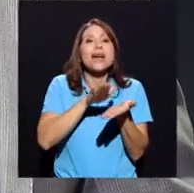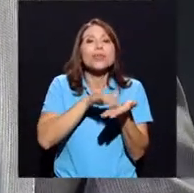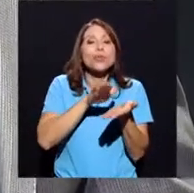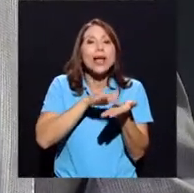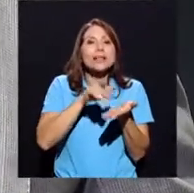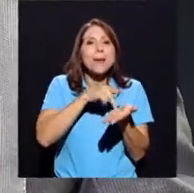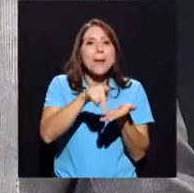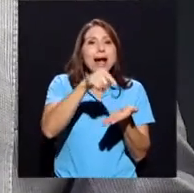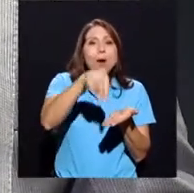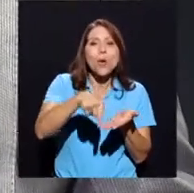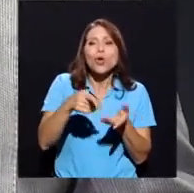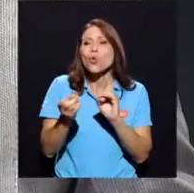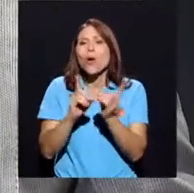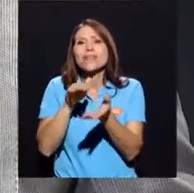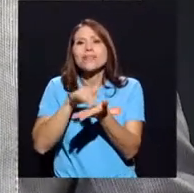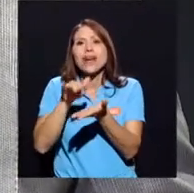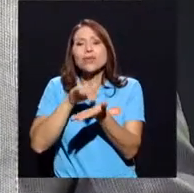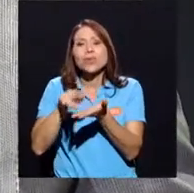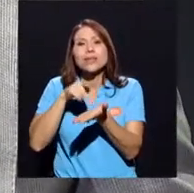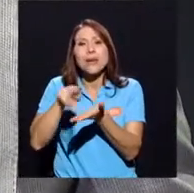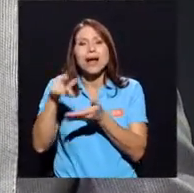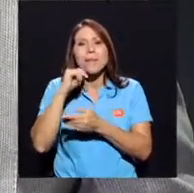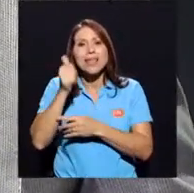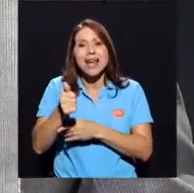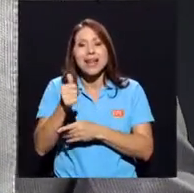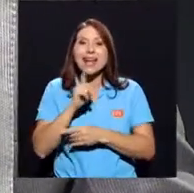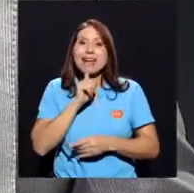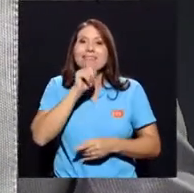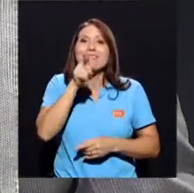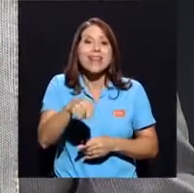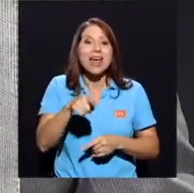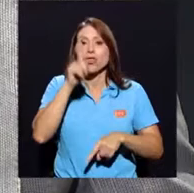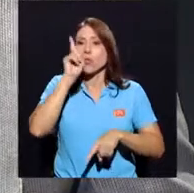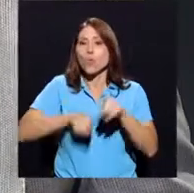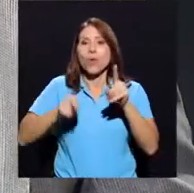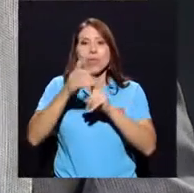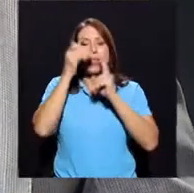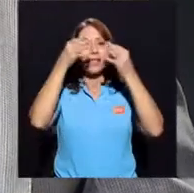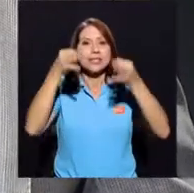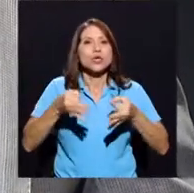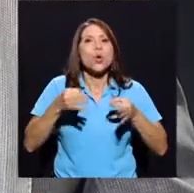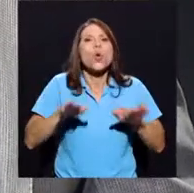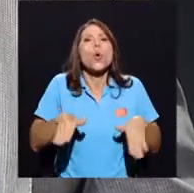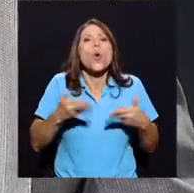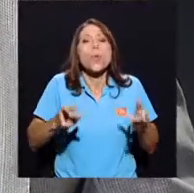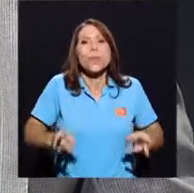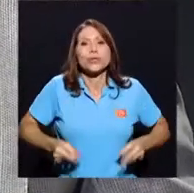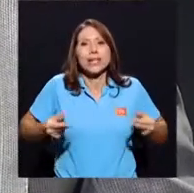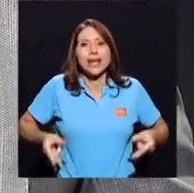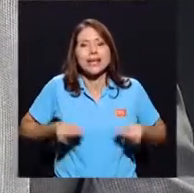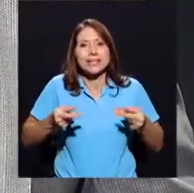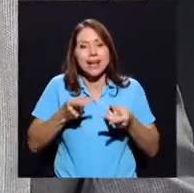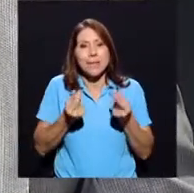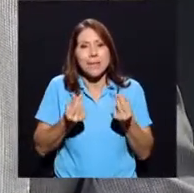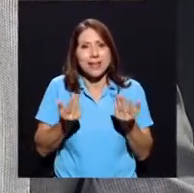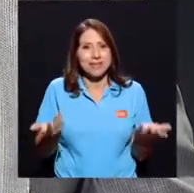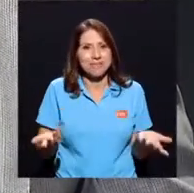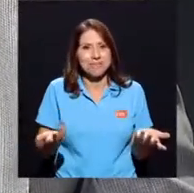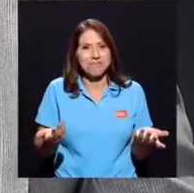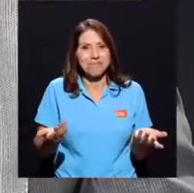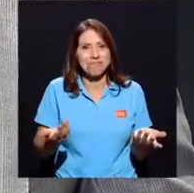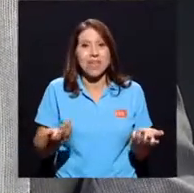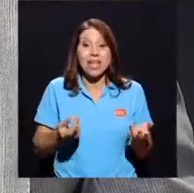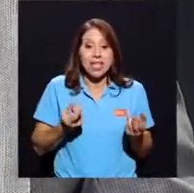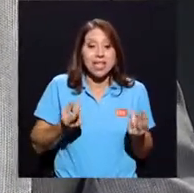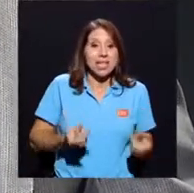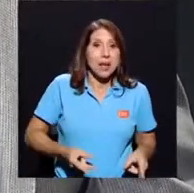muy poca discrecionalidad en cuanto a cómo se gasta la plata y este en el tema de que plata